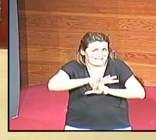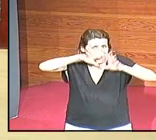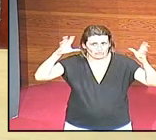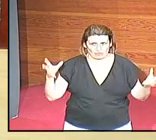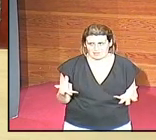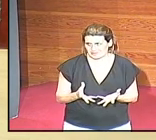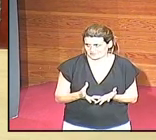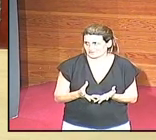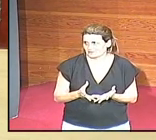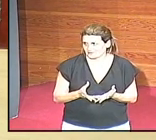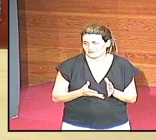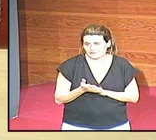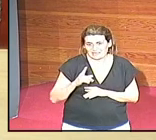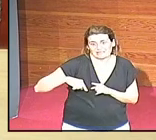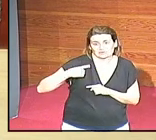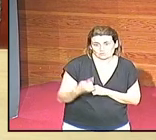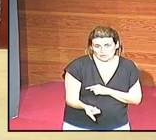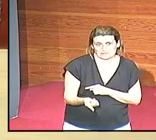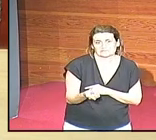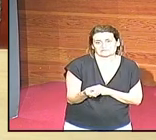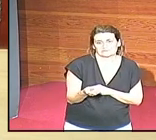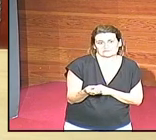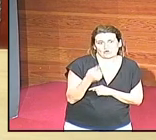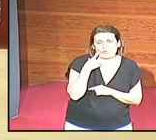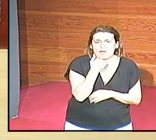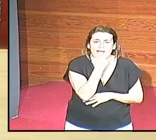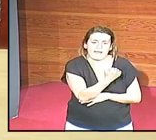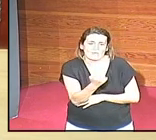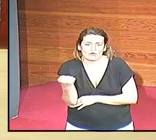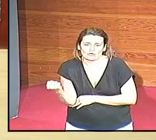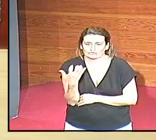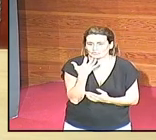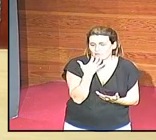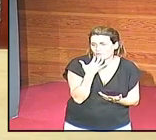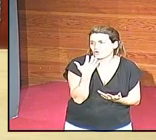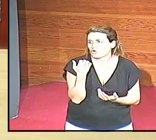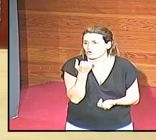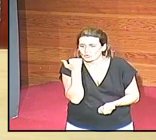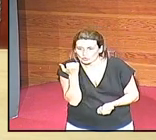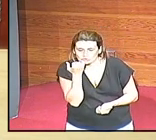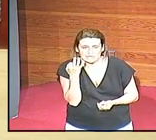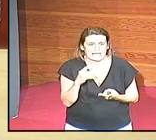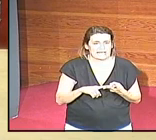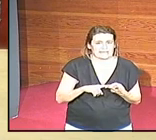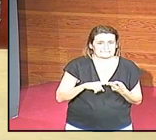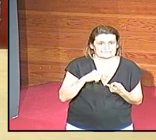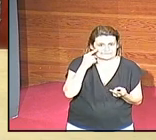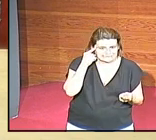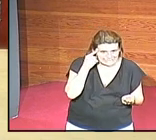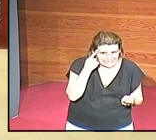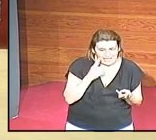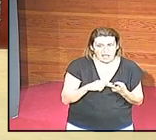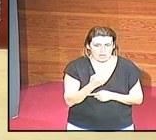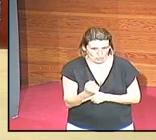cada parte se está haciendo sus propios apoyos. Por ejemplo, Rusia, bueno, China la ha apoyado a Rusia.